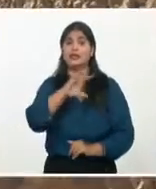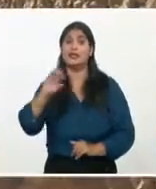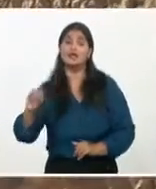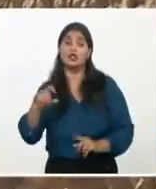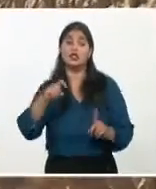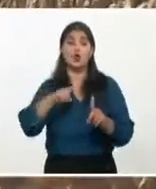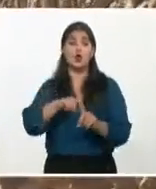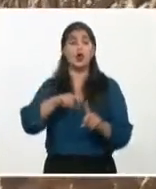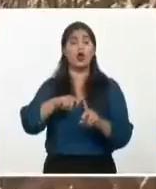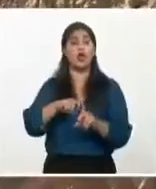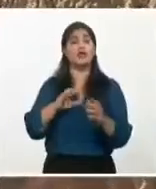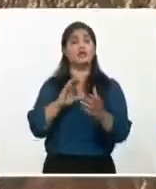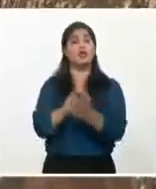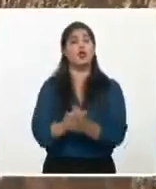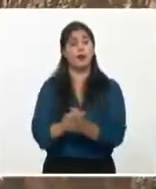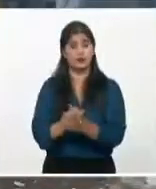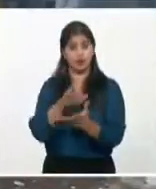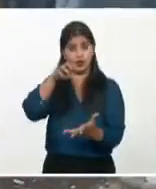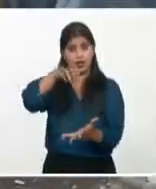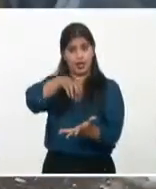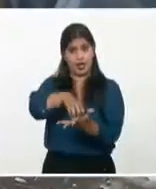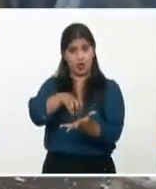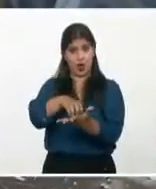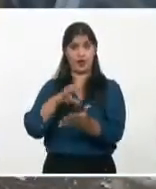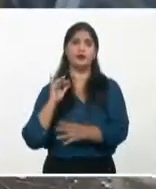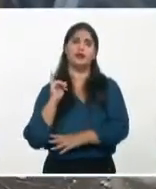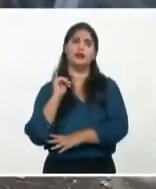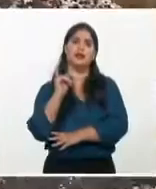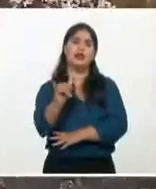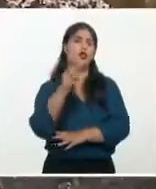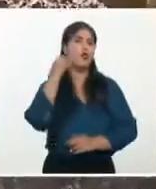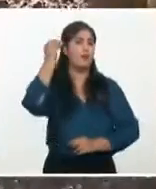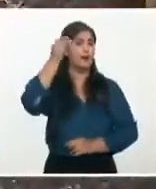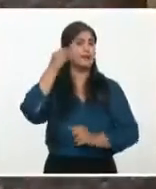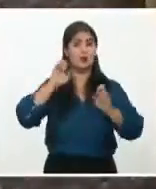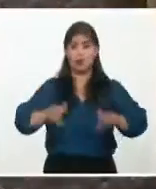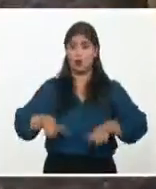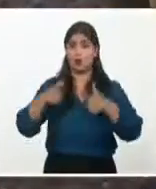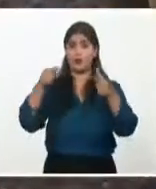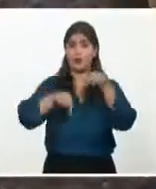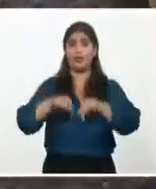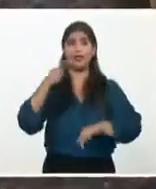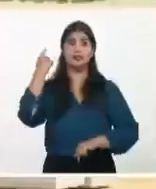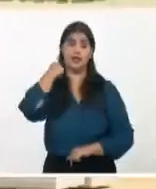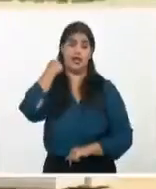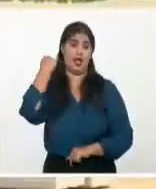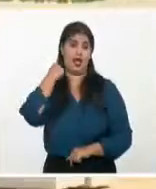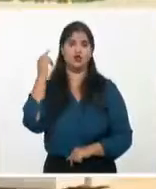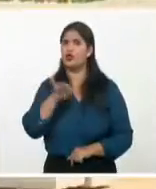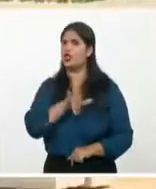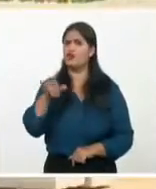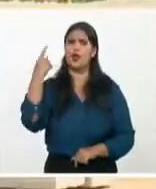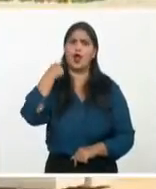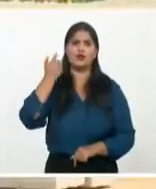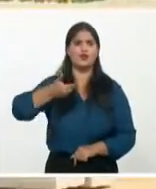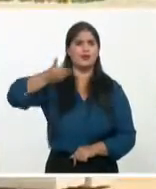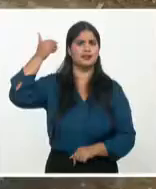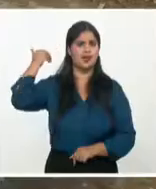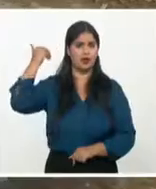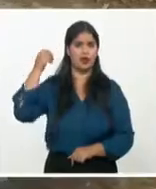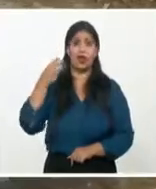soterrada en la zona, y pensamos cumplir, como siempre hemos cumplido este año, con los logros que hemos tenido, por eso que hemos logrado ser vanguardia nacional por tercer